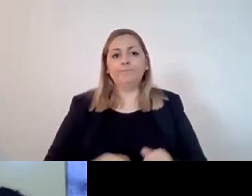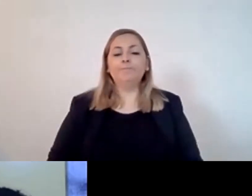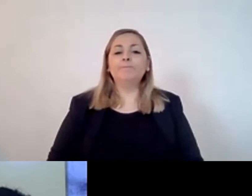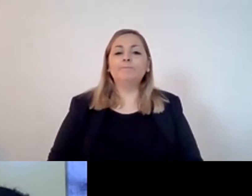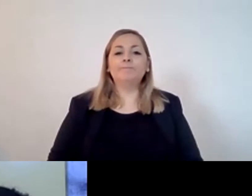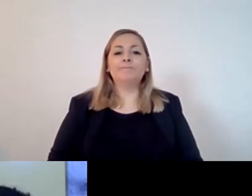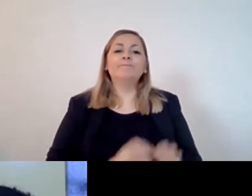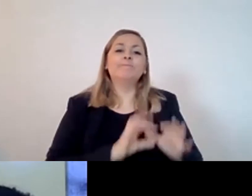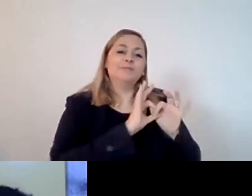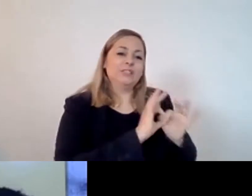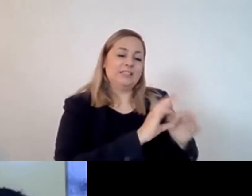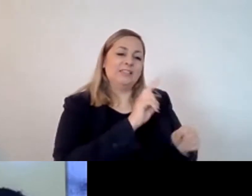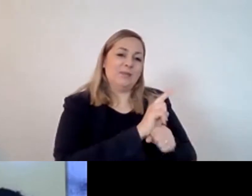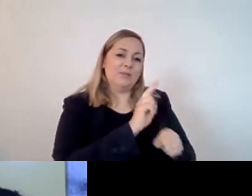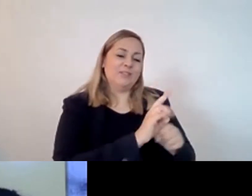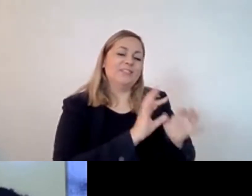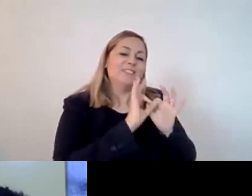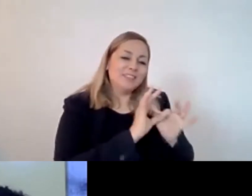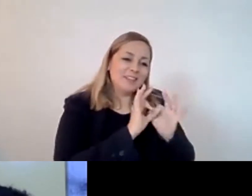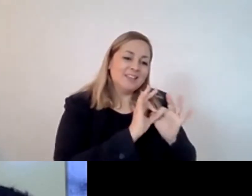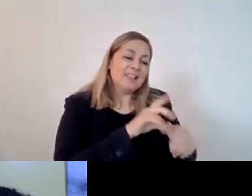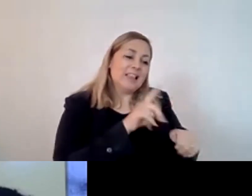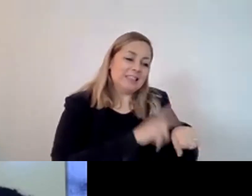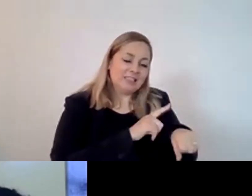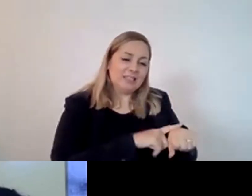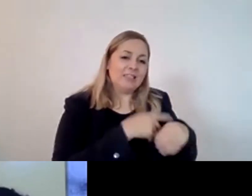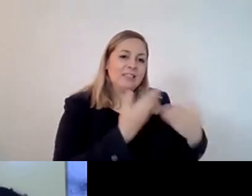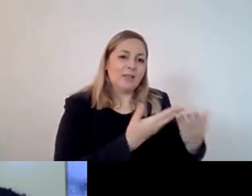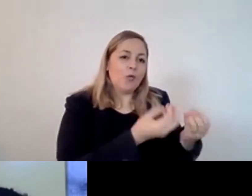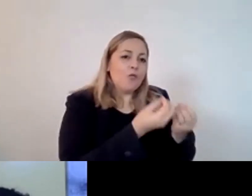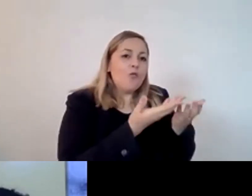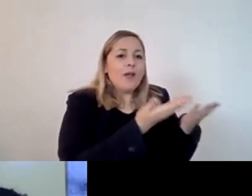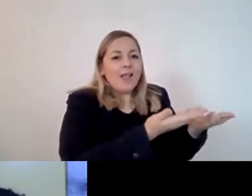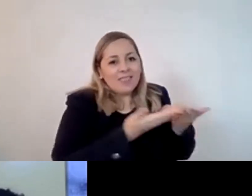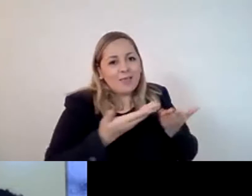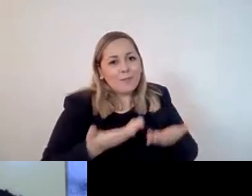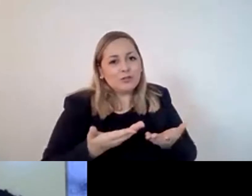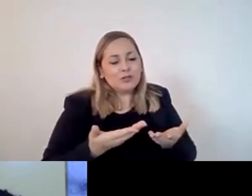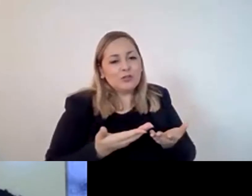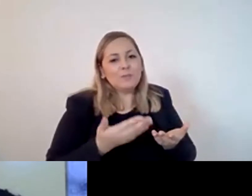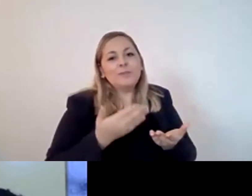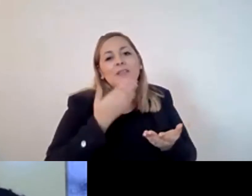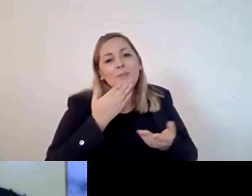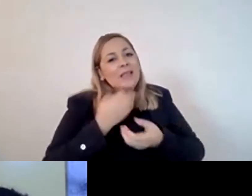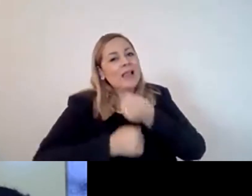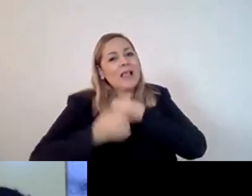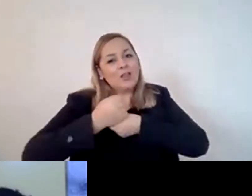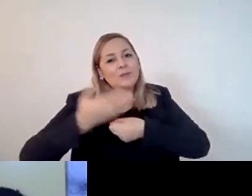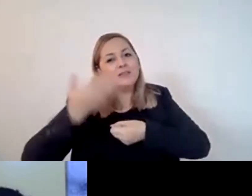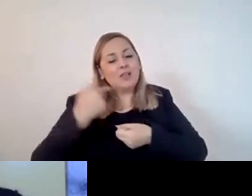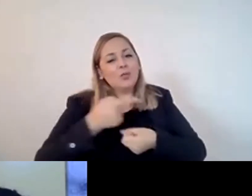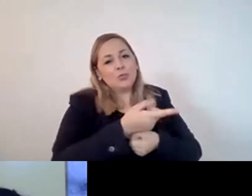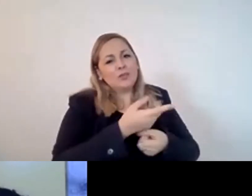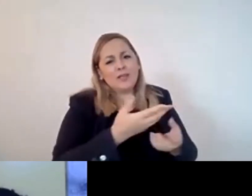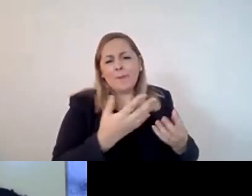Muchas gracias, profesora. Le agradecemos su tiempo, su buena Ah, disposición. Al igual que el año pasado, nos dejó con